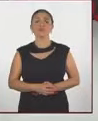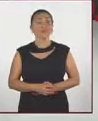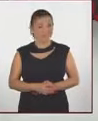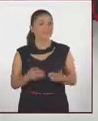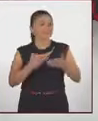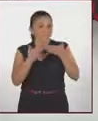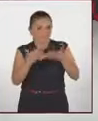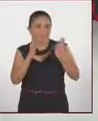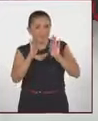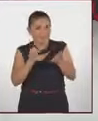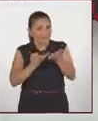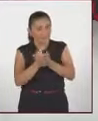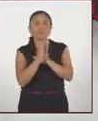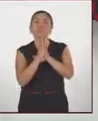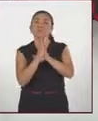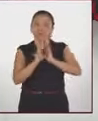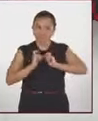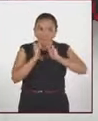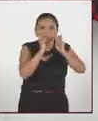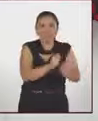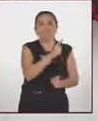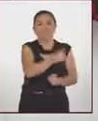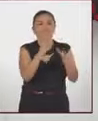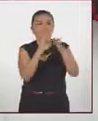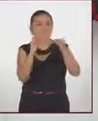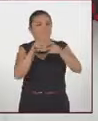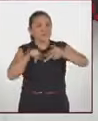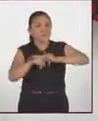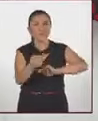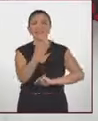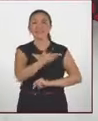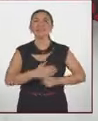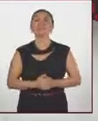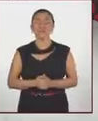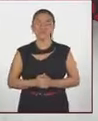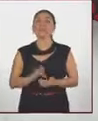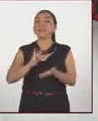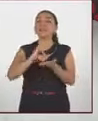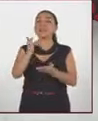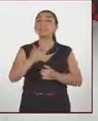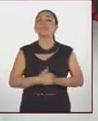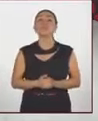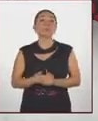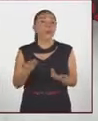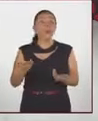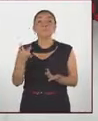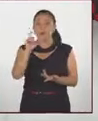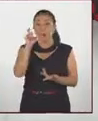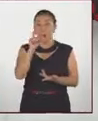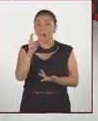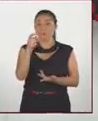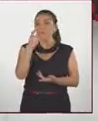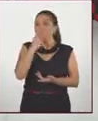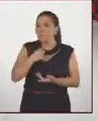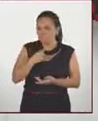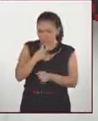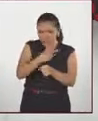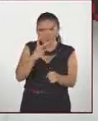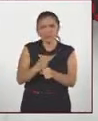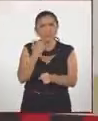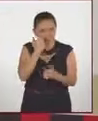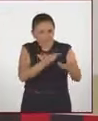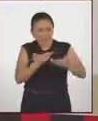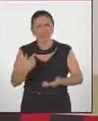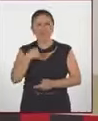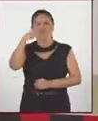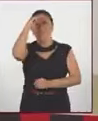sí, doctor, sin más preámbulo, te cedo la palabra para iniciar con esta ponencia. Muchas gracias. Bueno, cuando recibí la invitación al principio dije, bueno, ¿qué